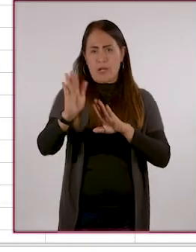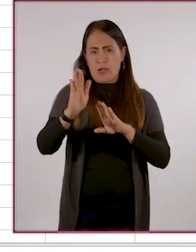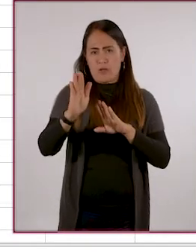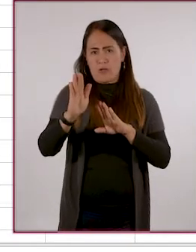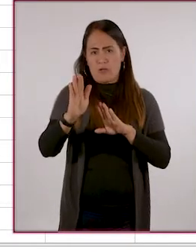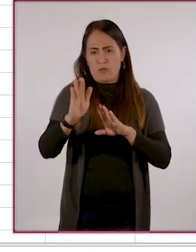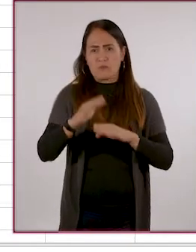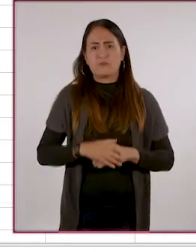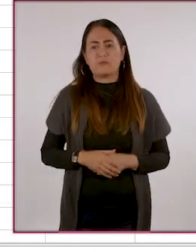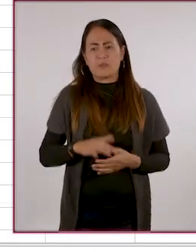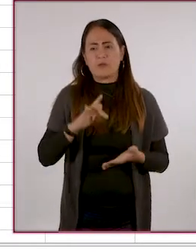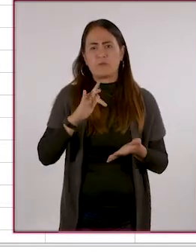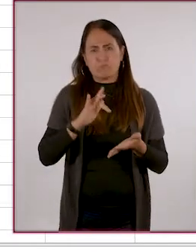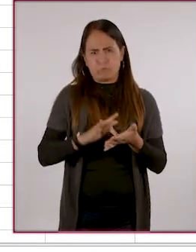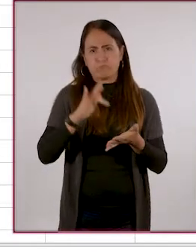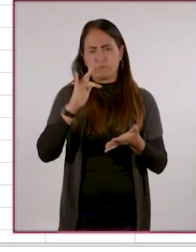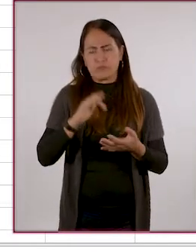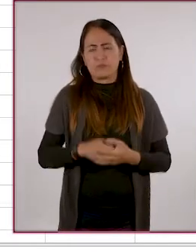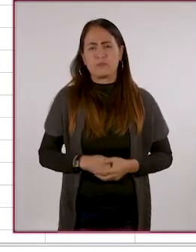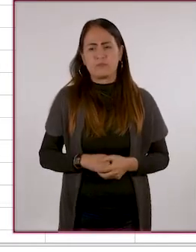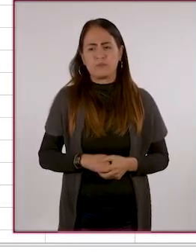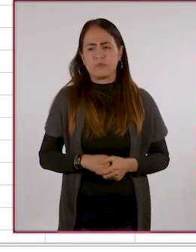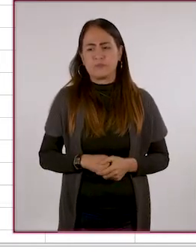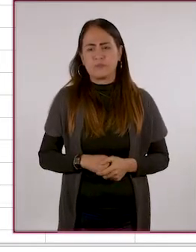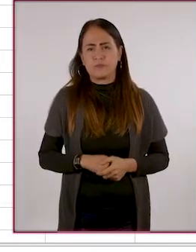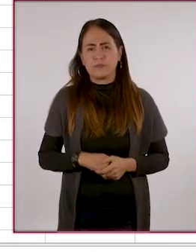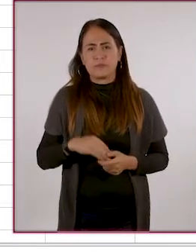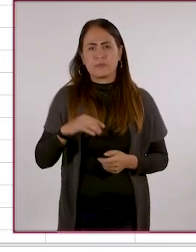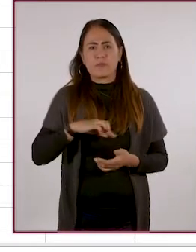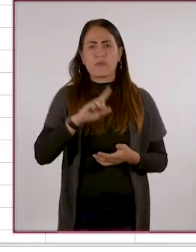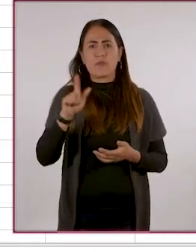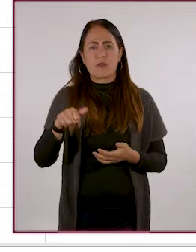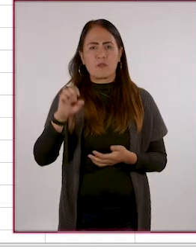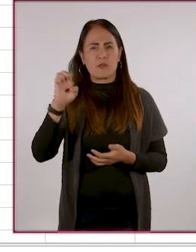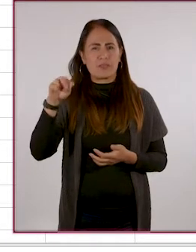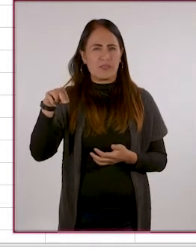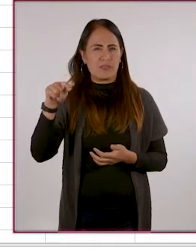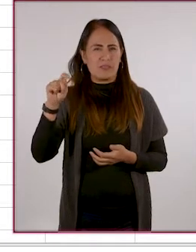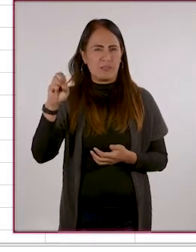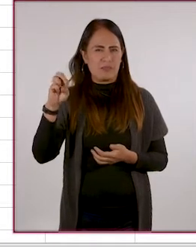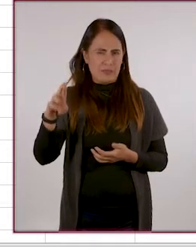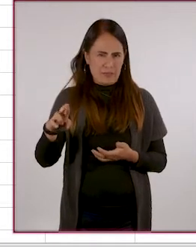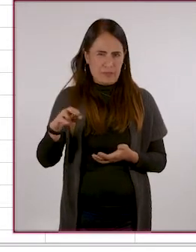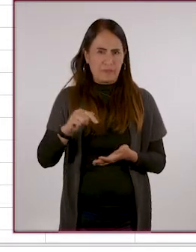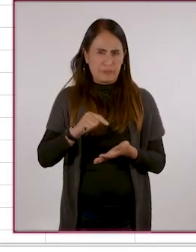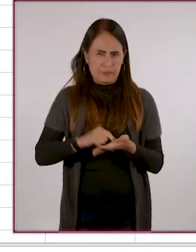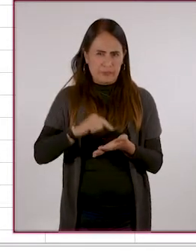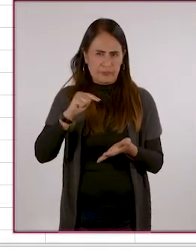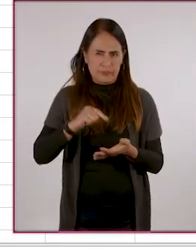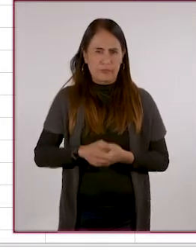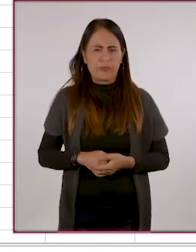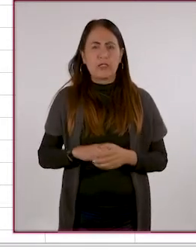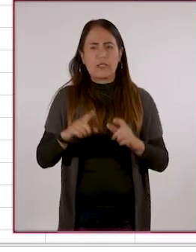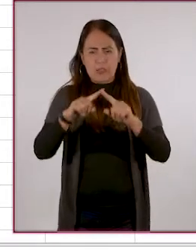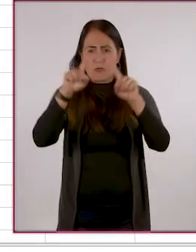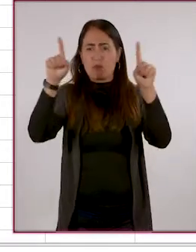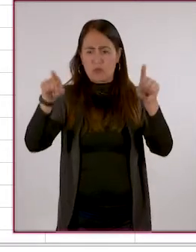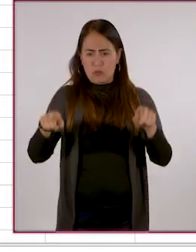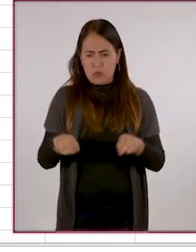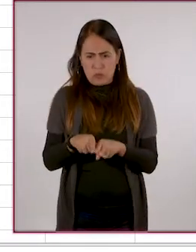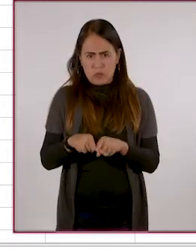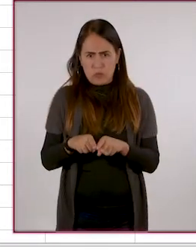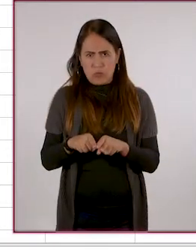en blanco. Le doy un clic, selecciono, le doy Enter. Ahí ya lo que hizo